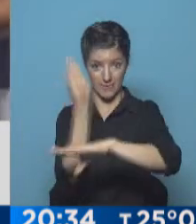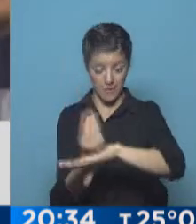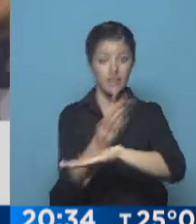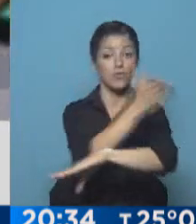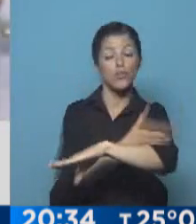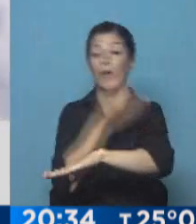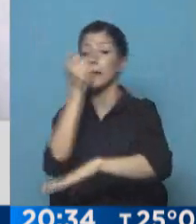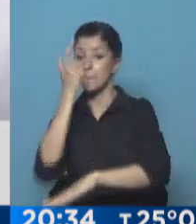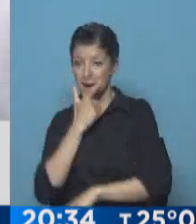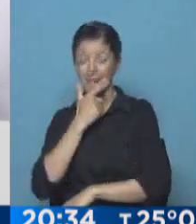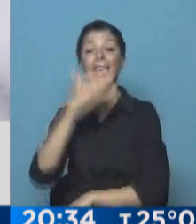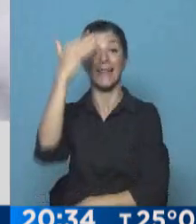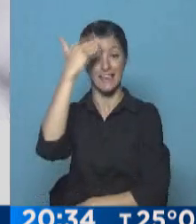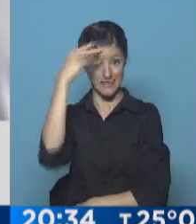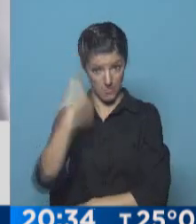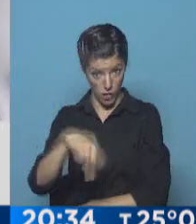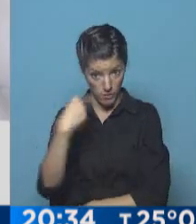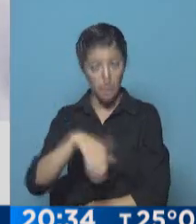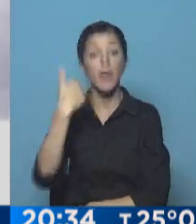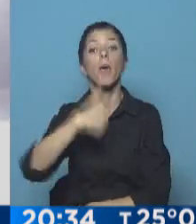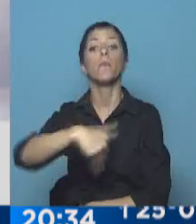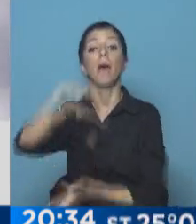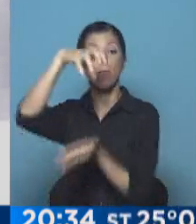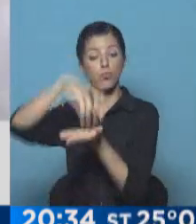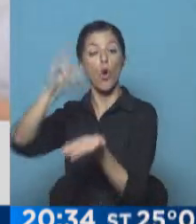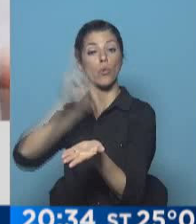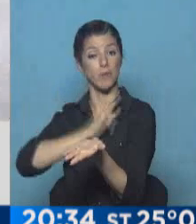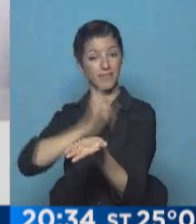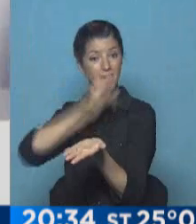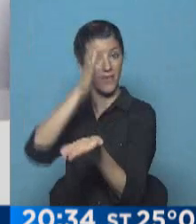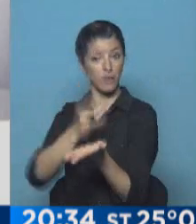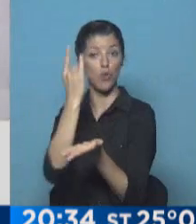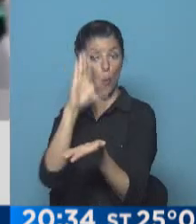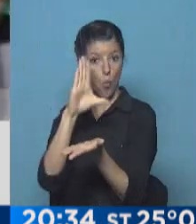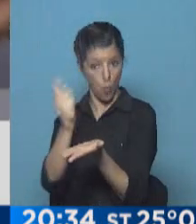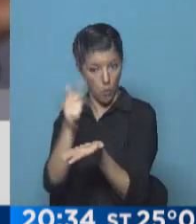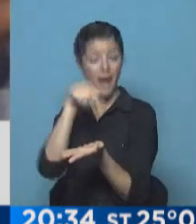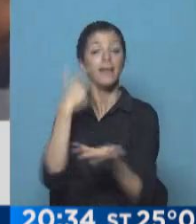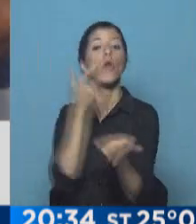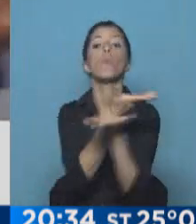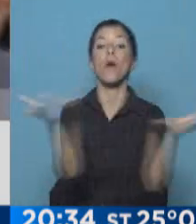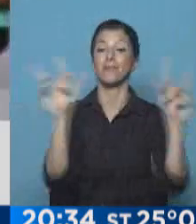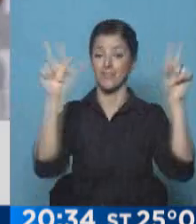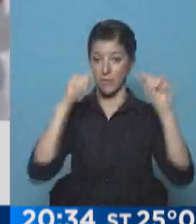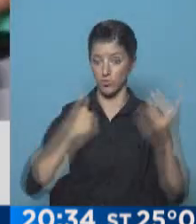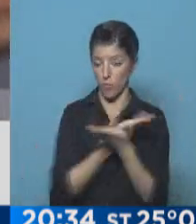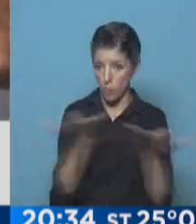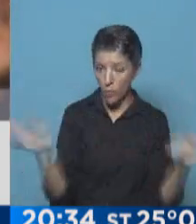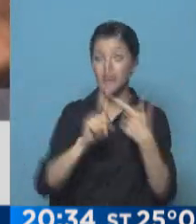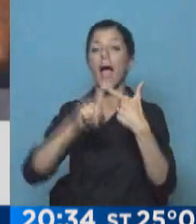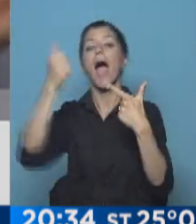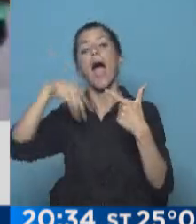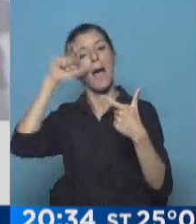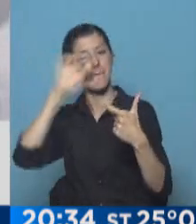próximo 15 de noviembre se realizará en la Facultad de Derecho de la UBA y será transmitido por la televisión pública,